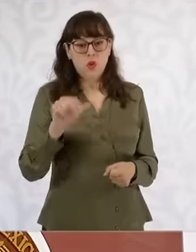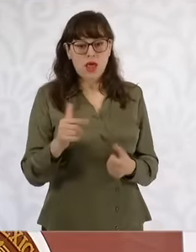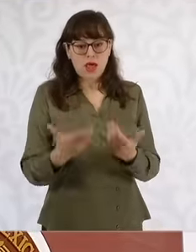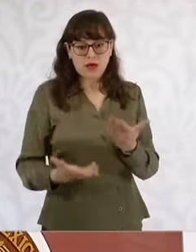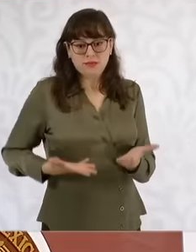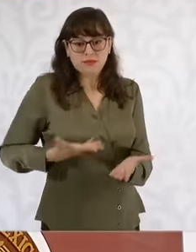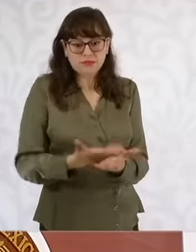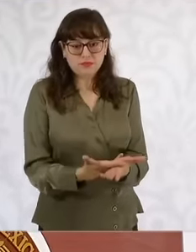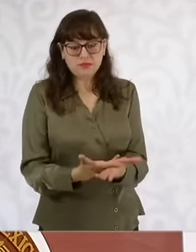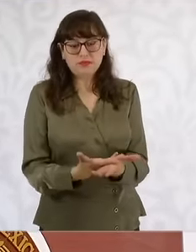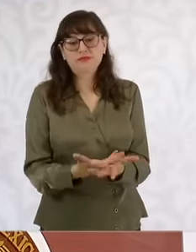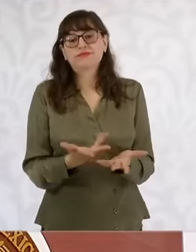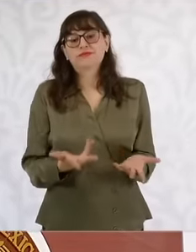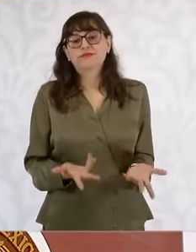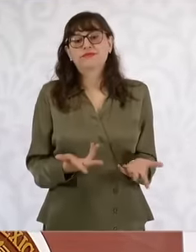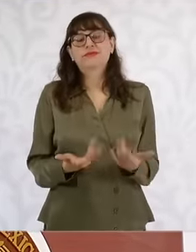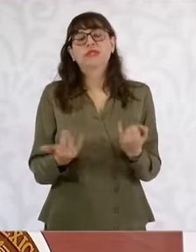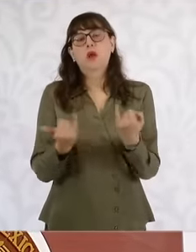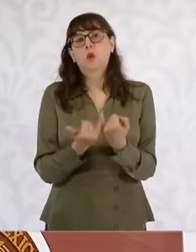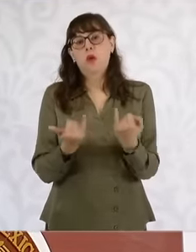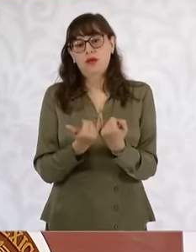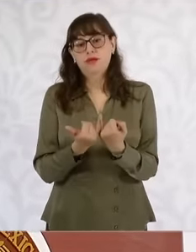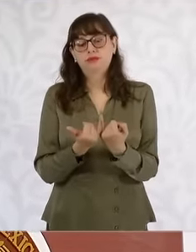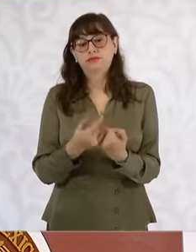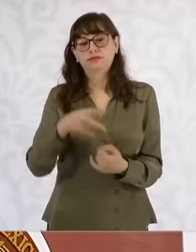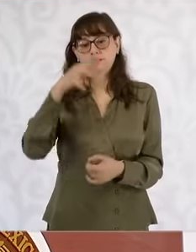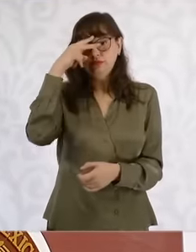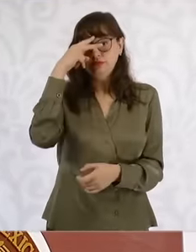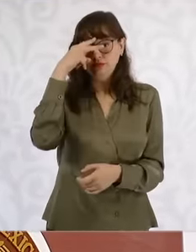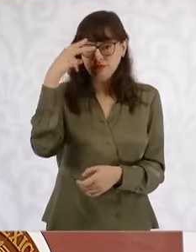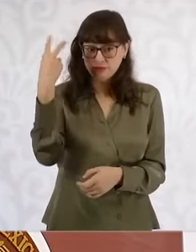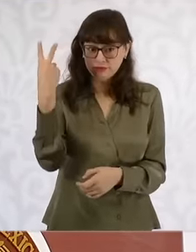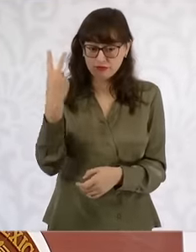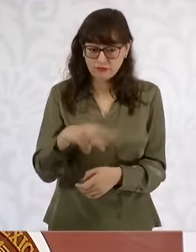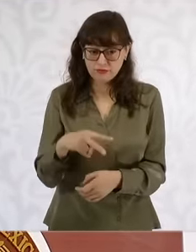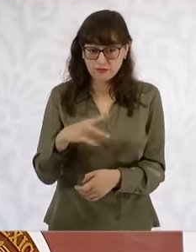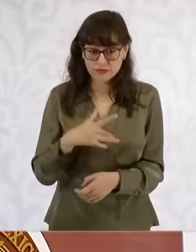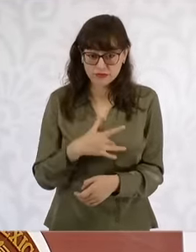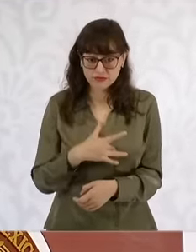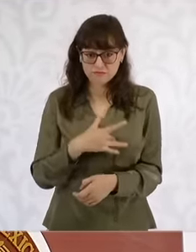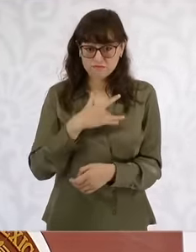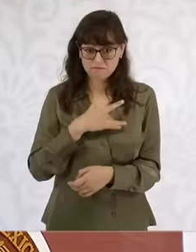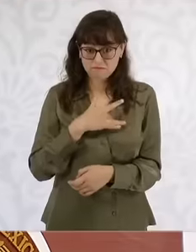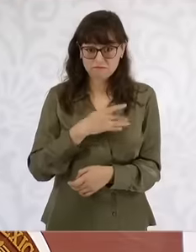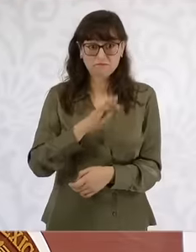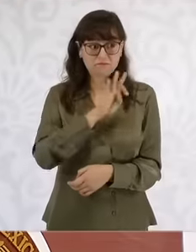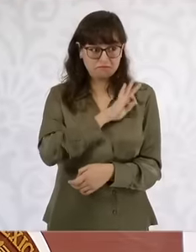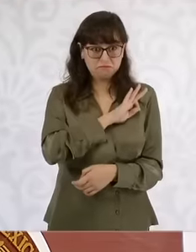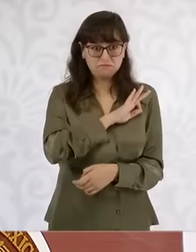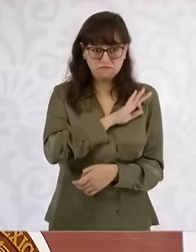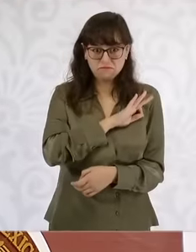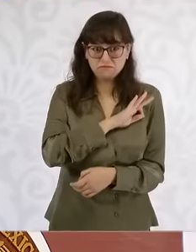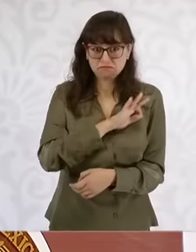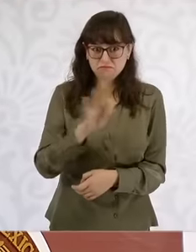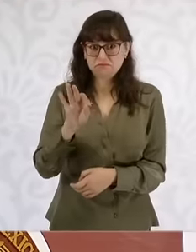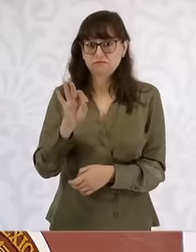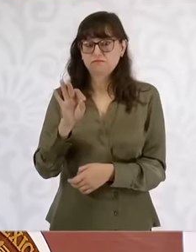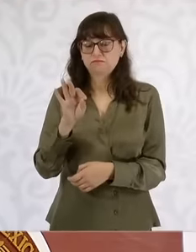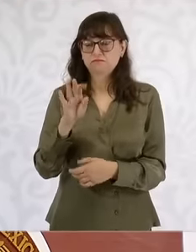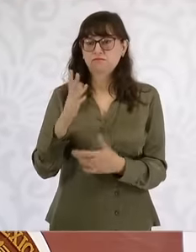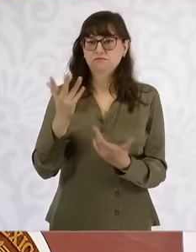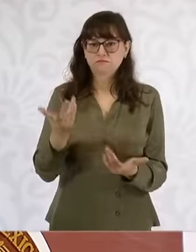quedado muy claro que México tiene, por supuesto, muchas cosas que ofrecer en esta suerte de canasta de